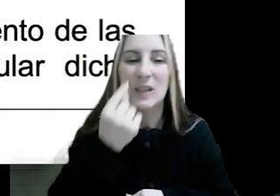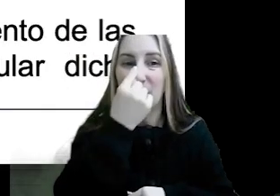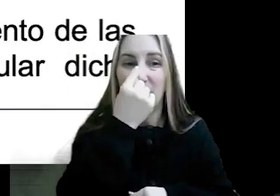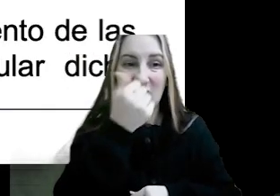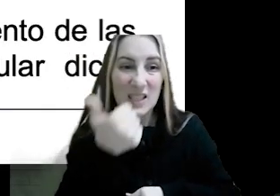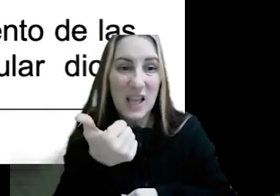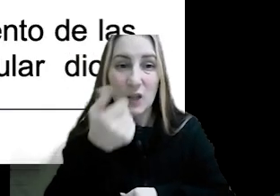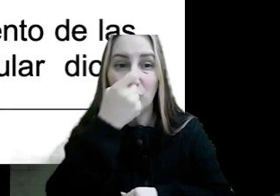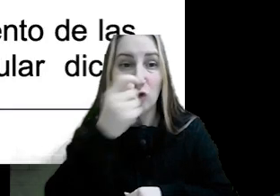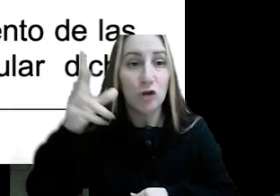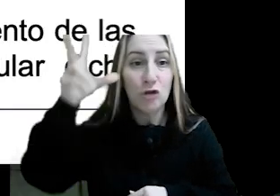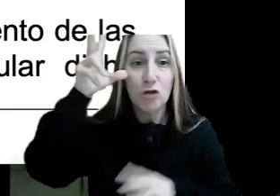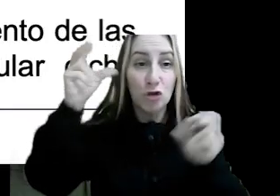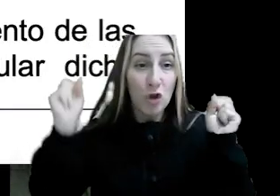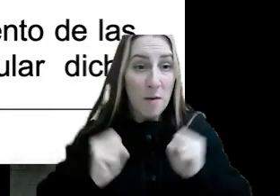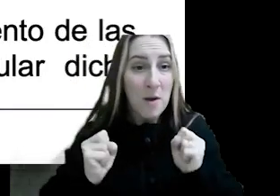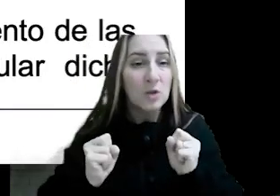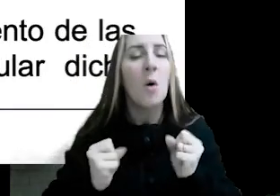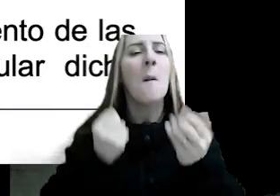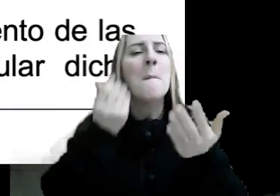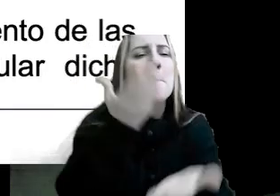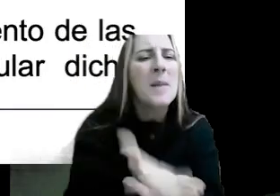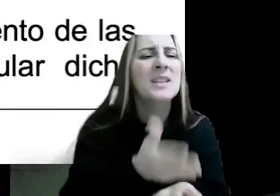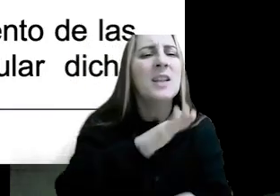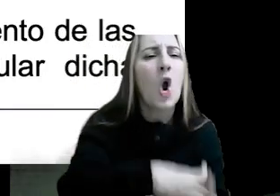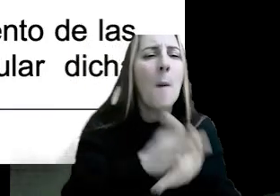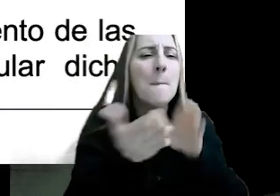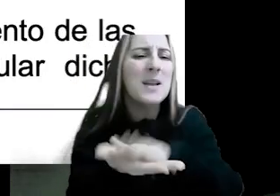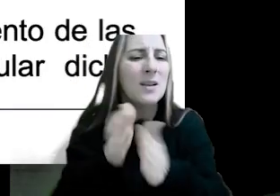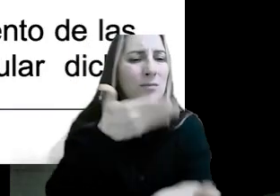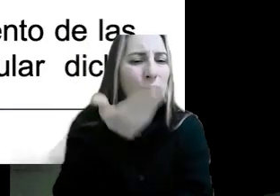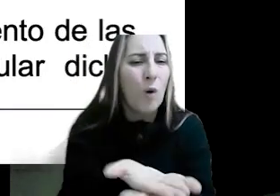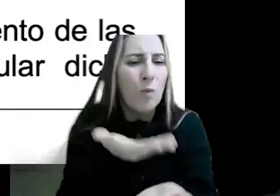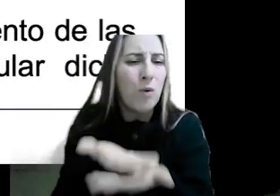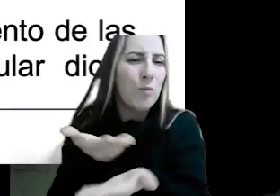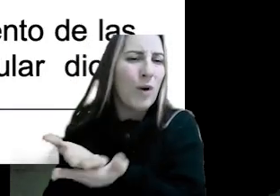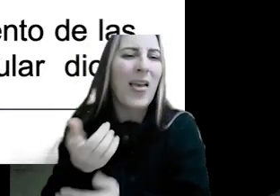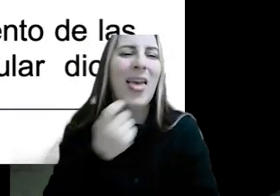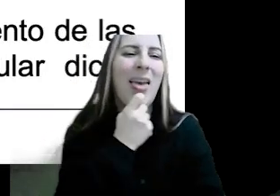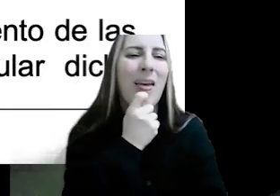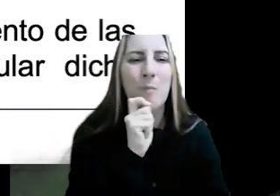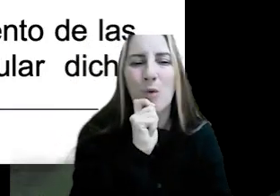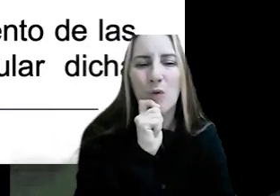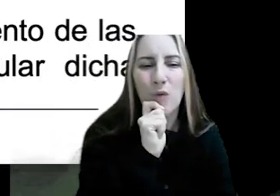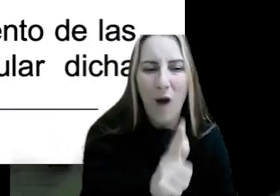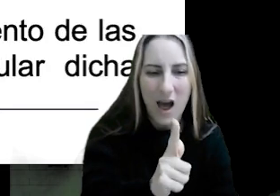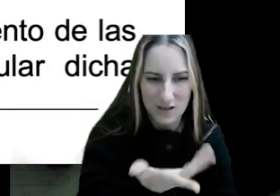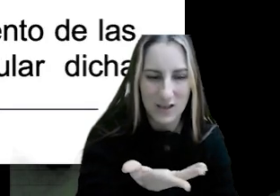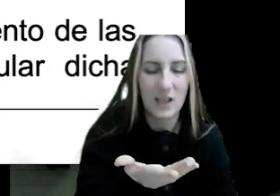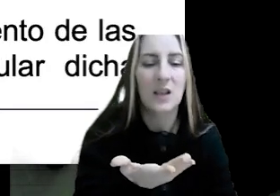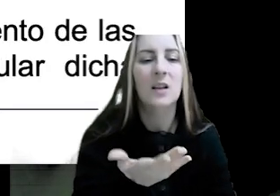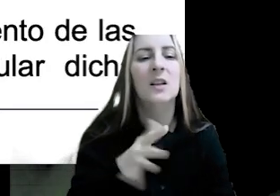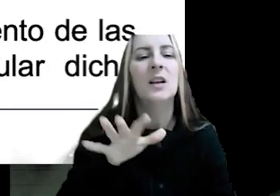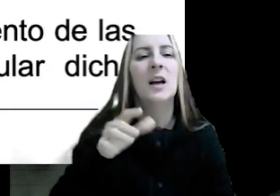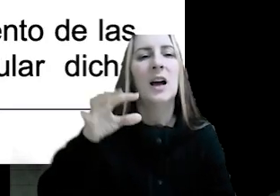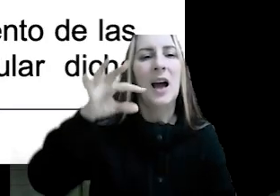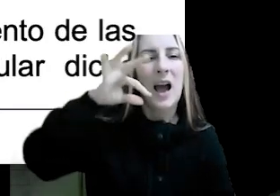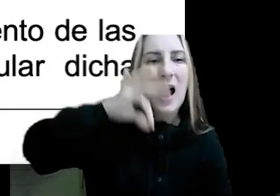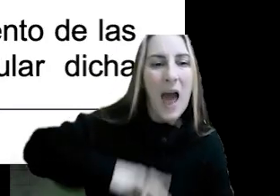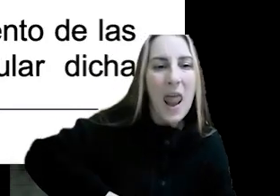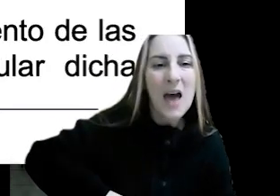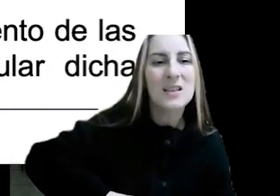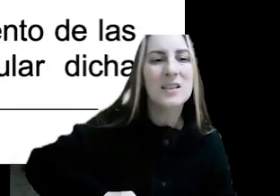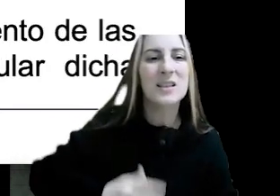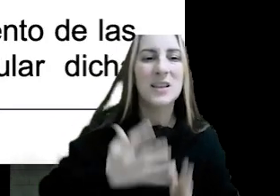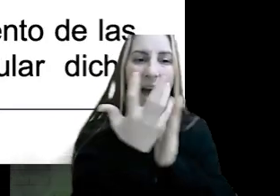de mayo, presenta varias compensaciones. Como ven, yo traje ejemplos muy fáciles en donde era ganancias contra bienes personales, pero